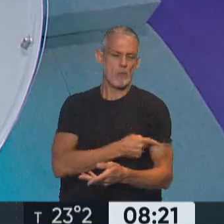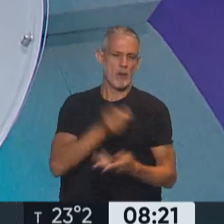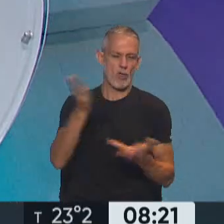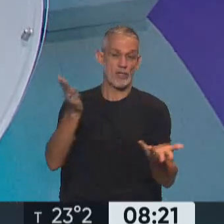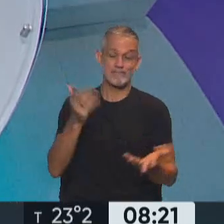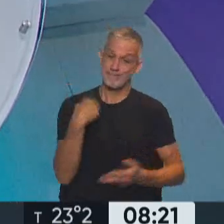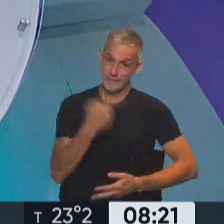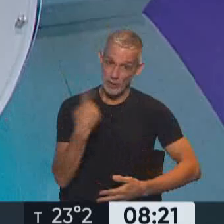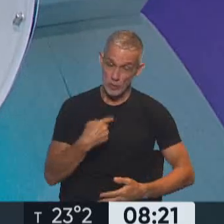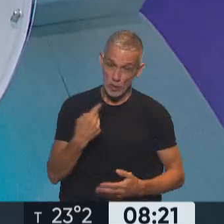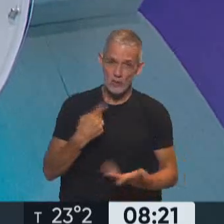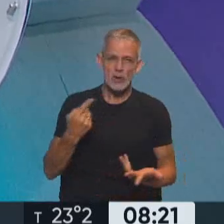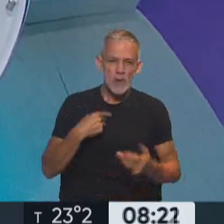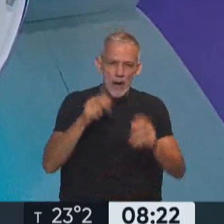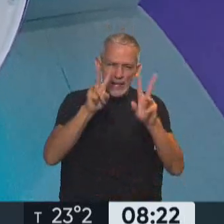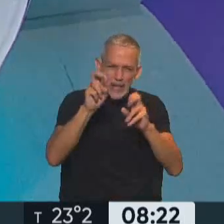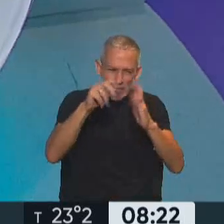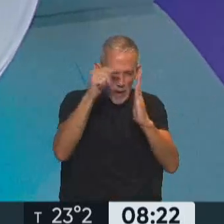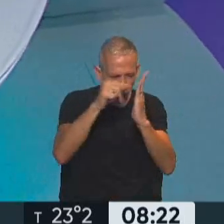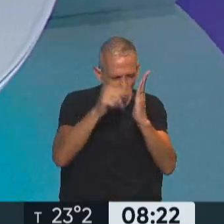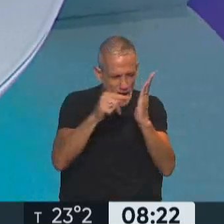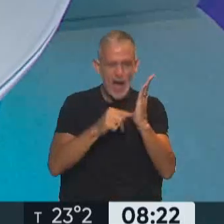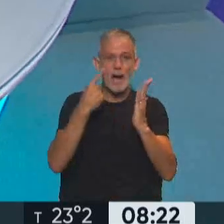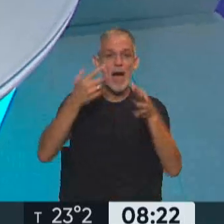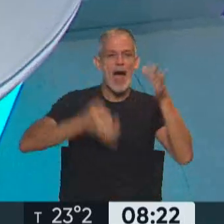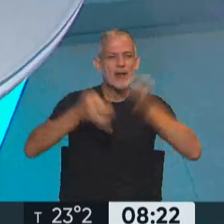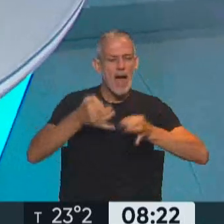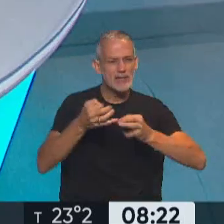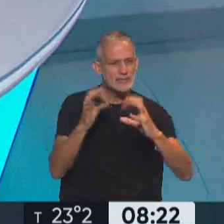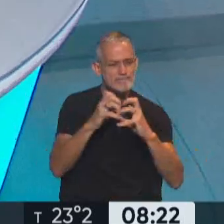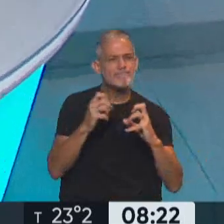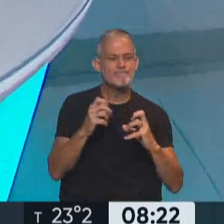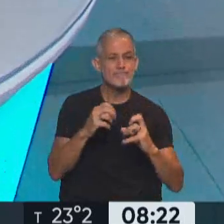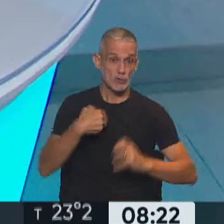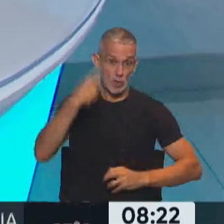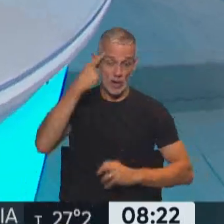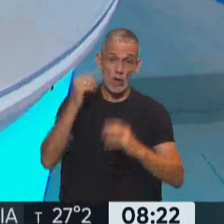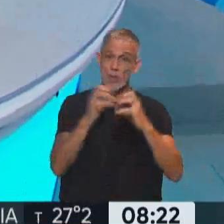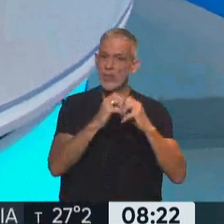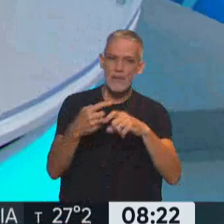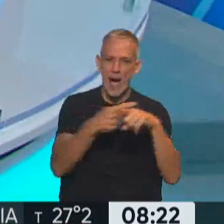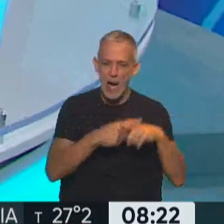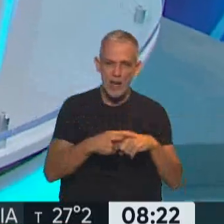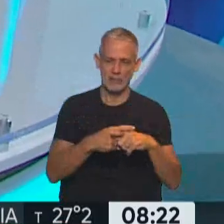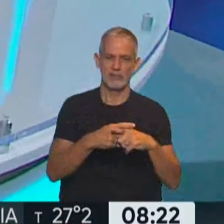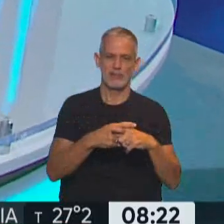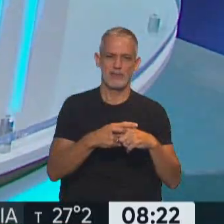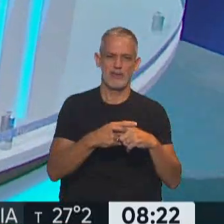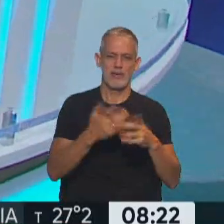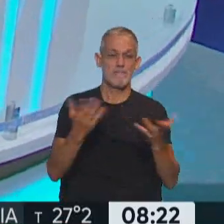que hay que poner la lupa en cada tema y en cada cuestión. En ese sentido entiendo que el debate que de alguna